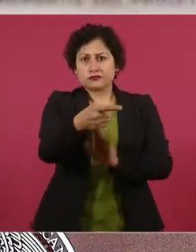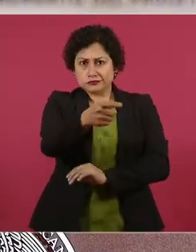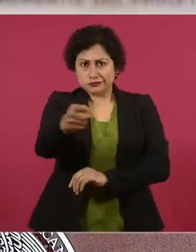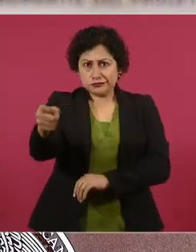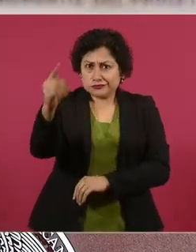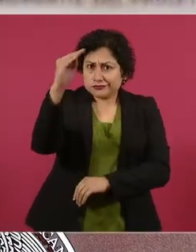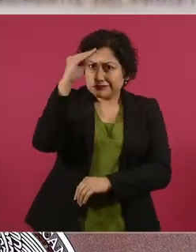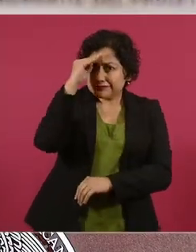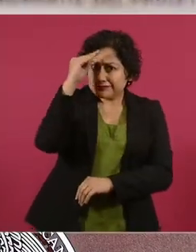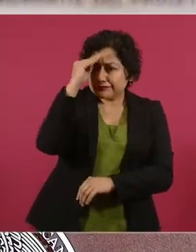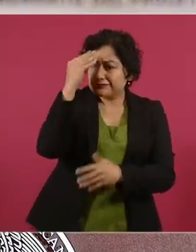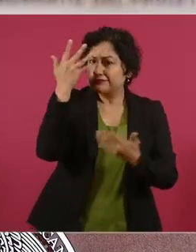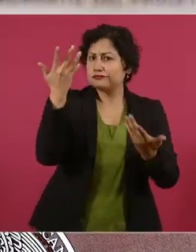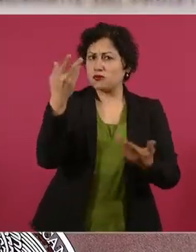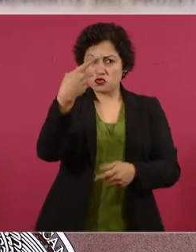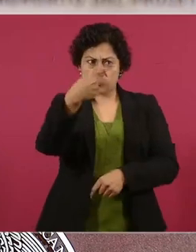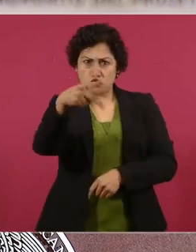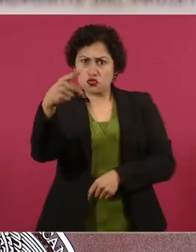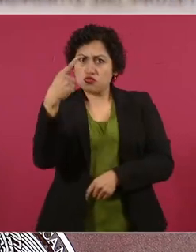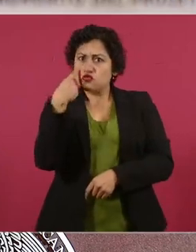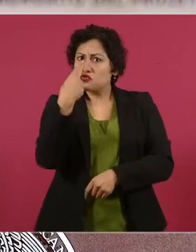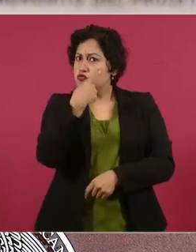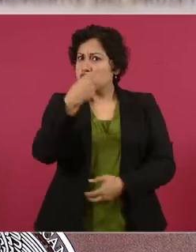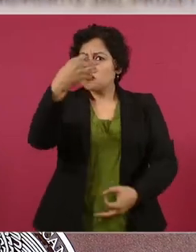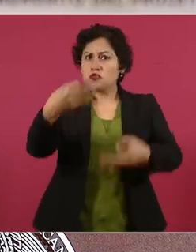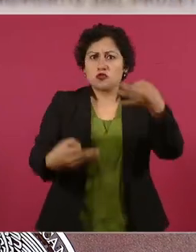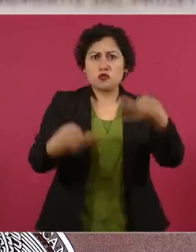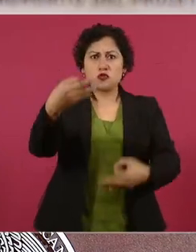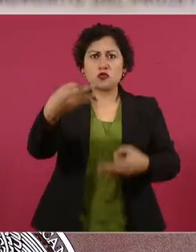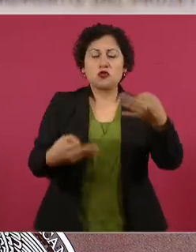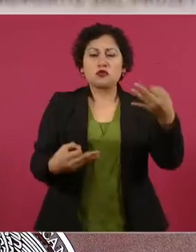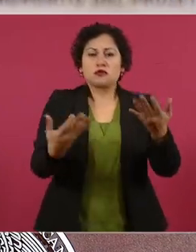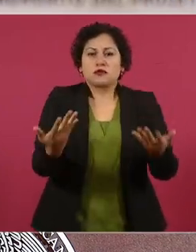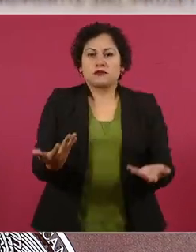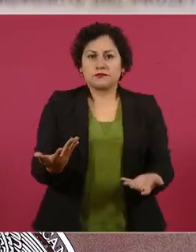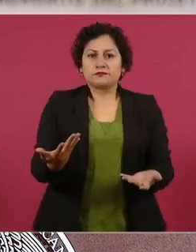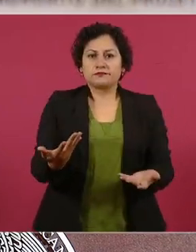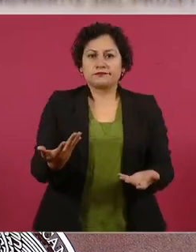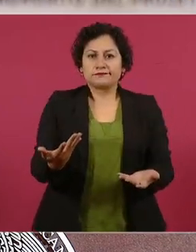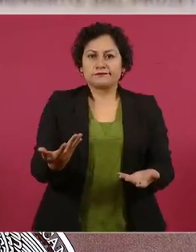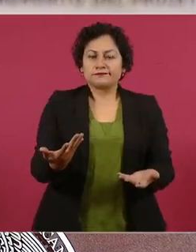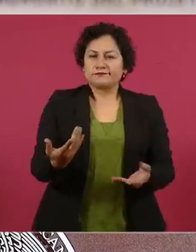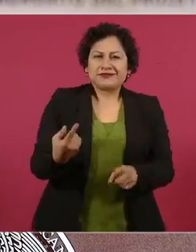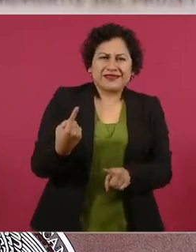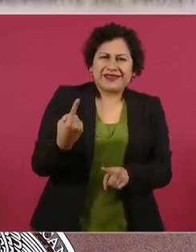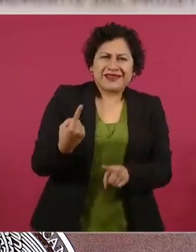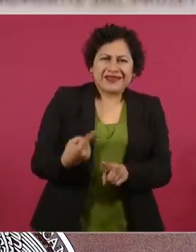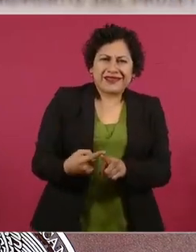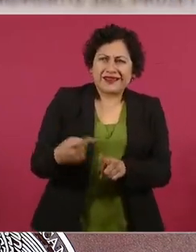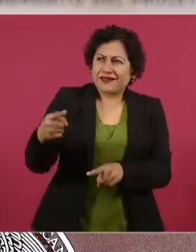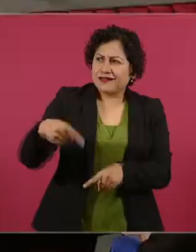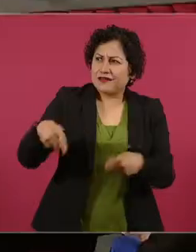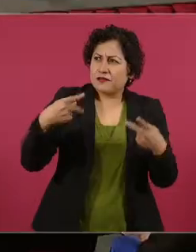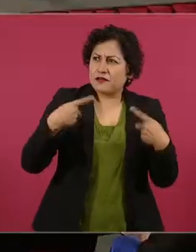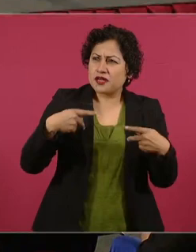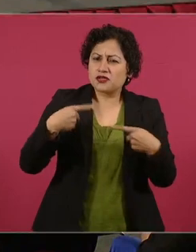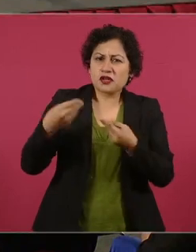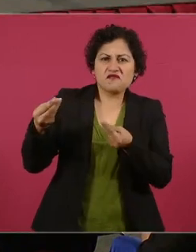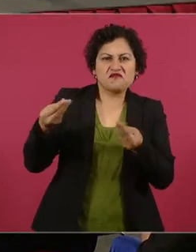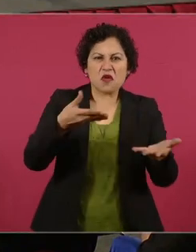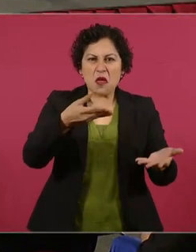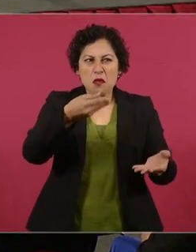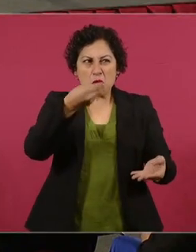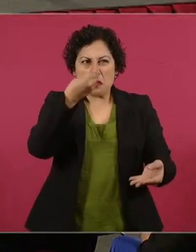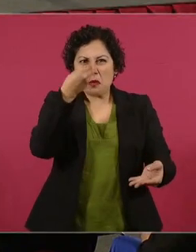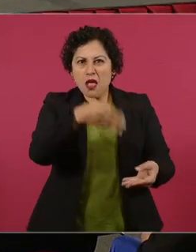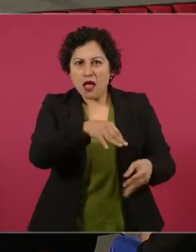fueron estas personas que inflaron la tendencia. Si me pasan la diapositiva de